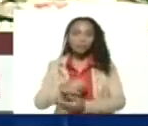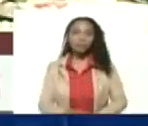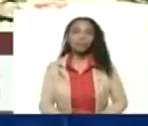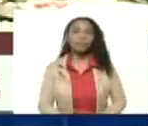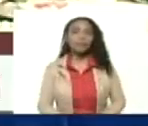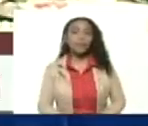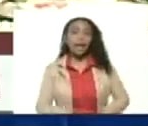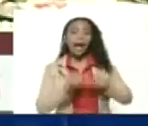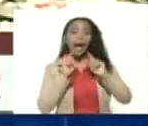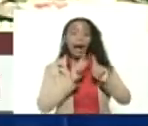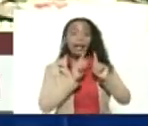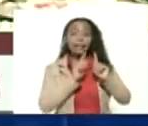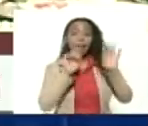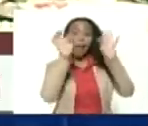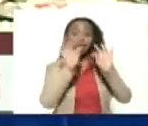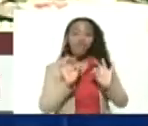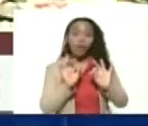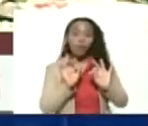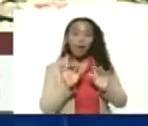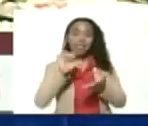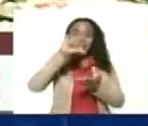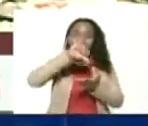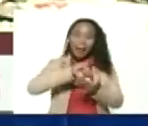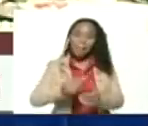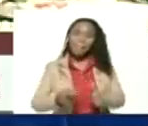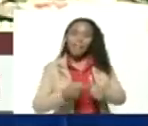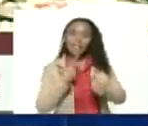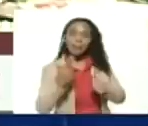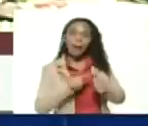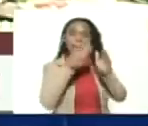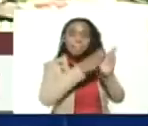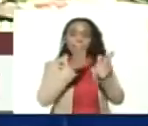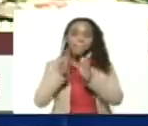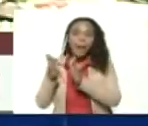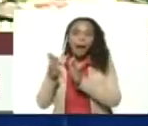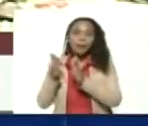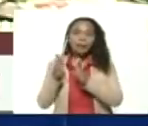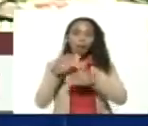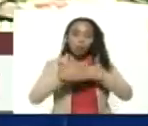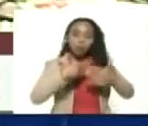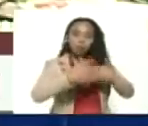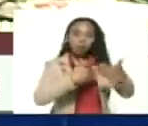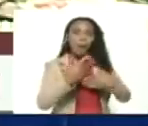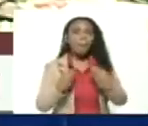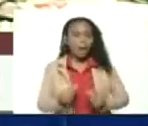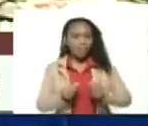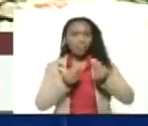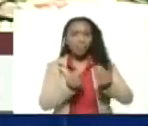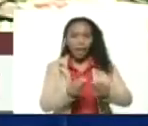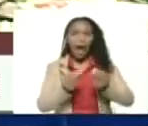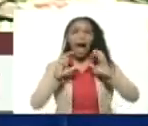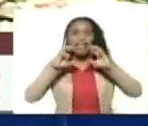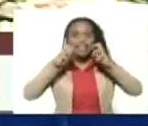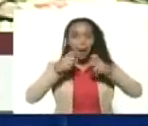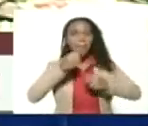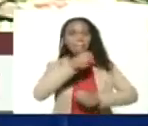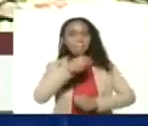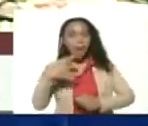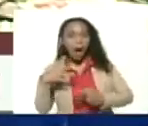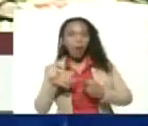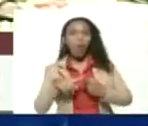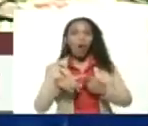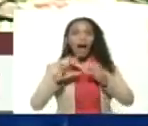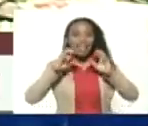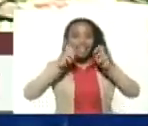Esa es la parte medular, el plan productivo para garantizar el maíz blanco, el maíz